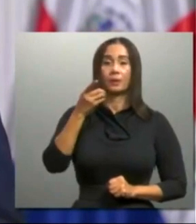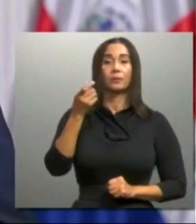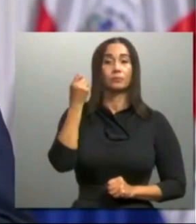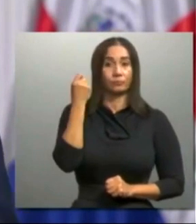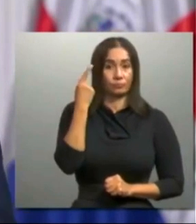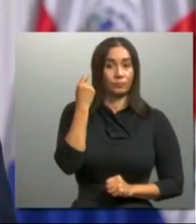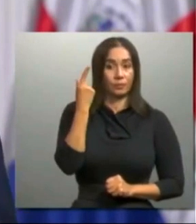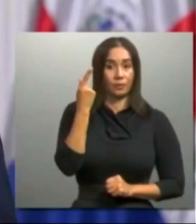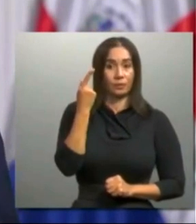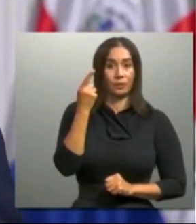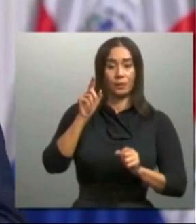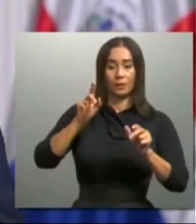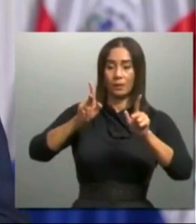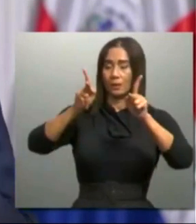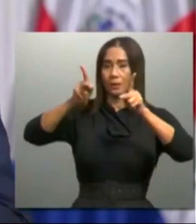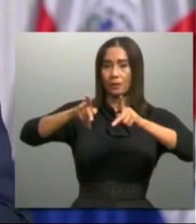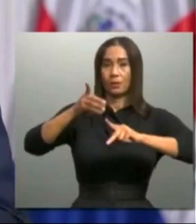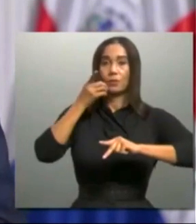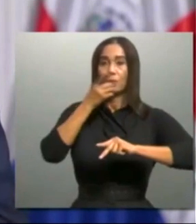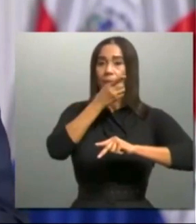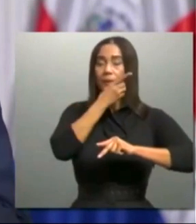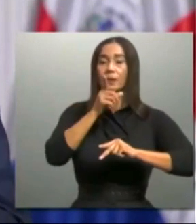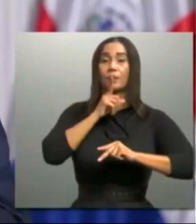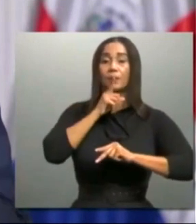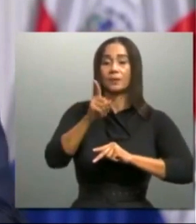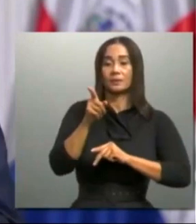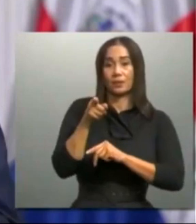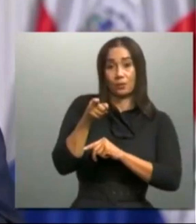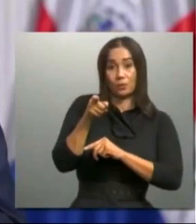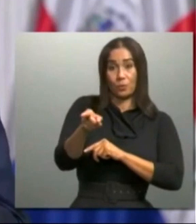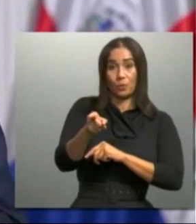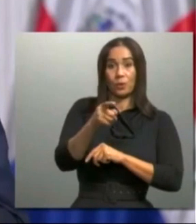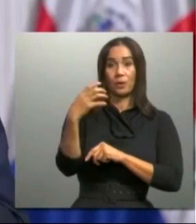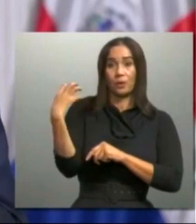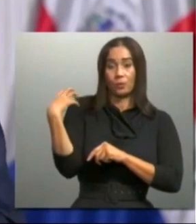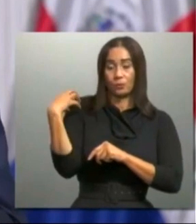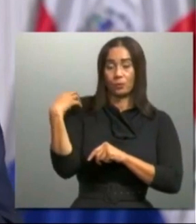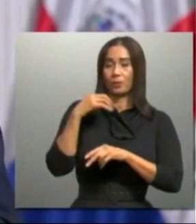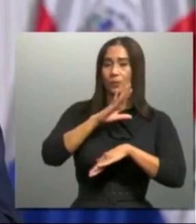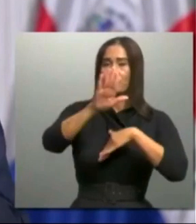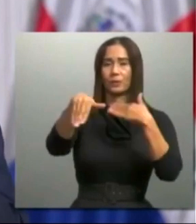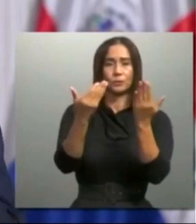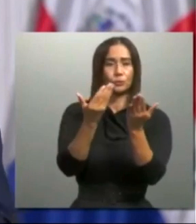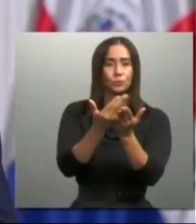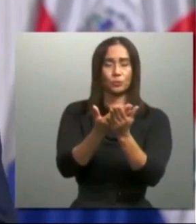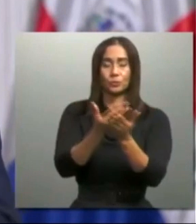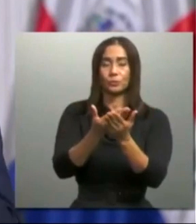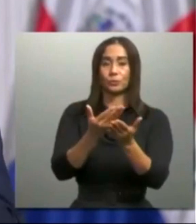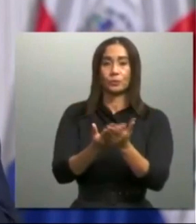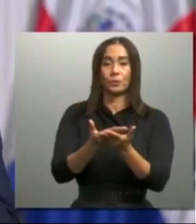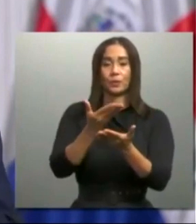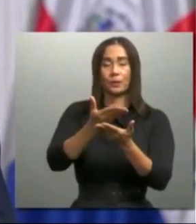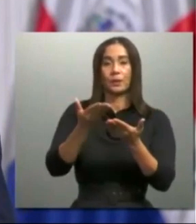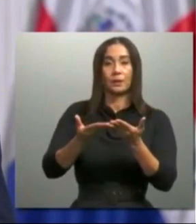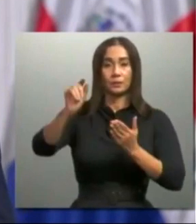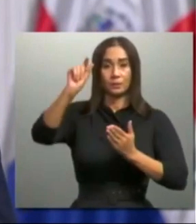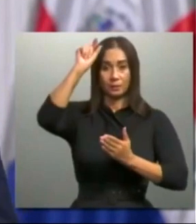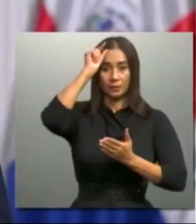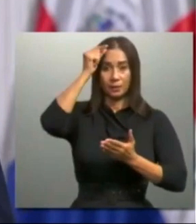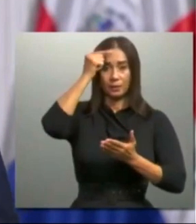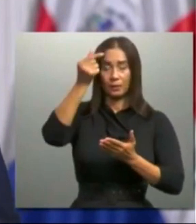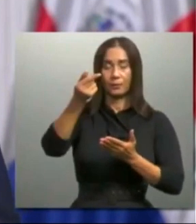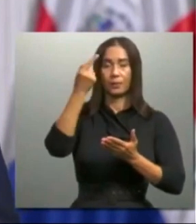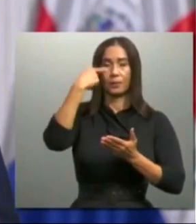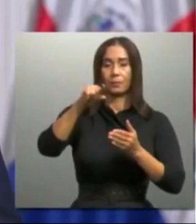que se capitalizara y con eso se privatizara Punta Catalina. Y lo dijeron muchos expertos y el PLD luego lo pidió. Entonces yo creo que el